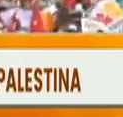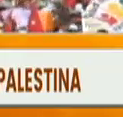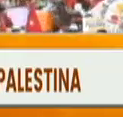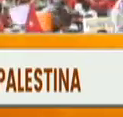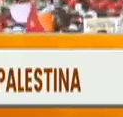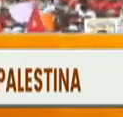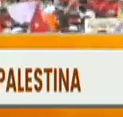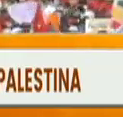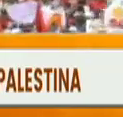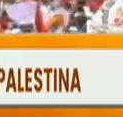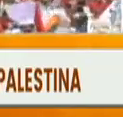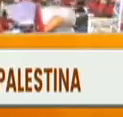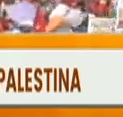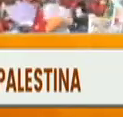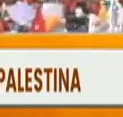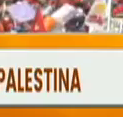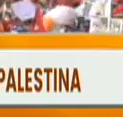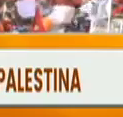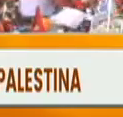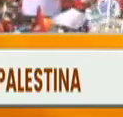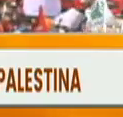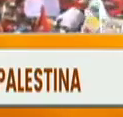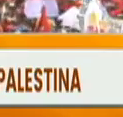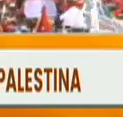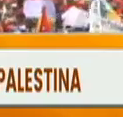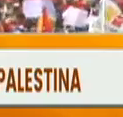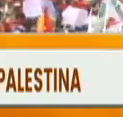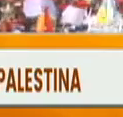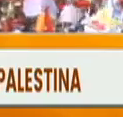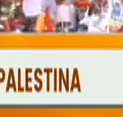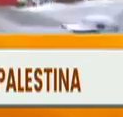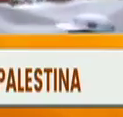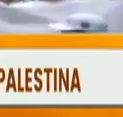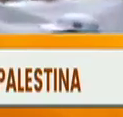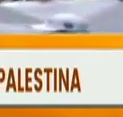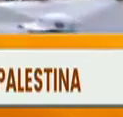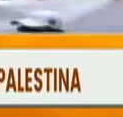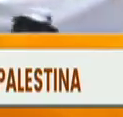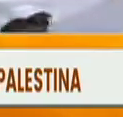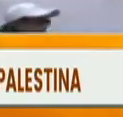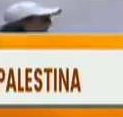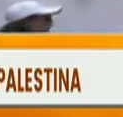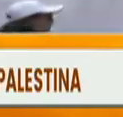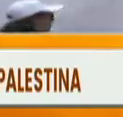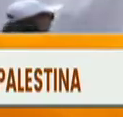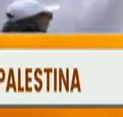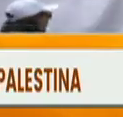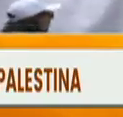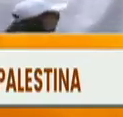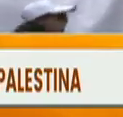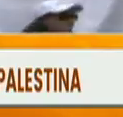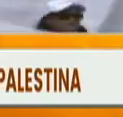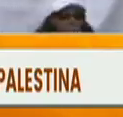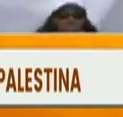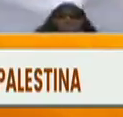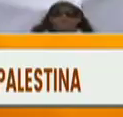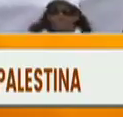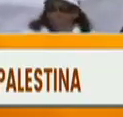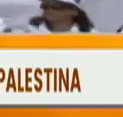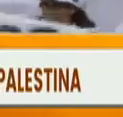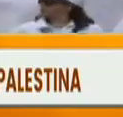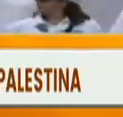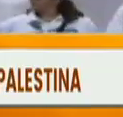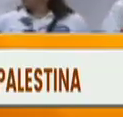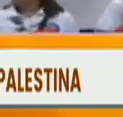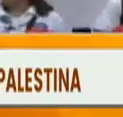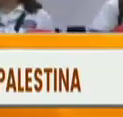llegando hasta Petare. El día de hoy el pueblo venezolano respaldando la causa palestina. Distintos líderes sociales también